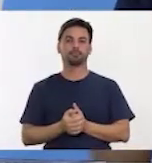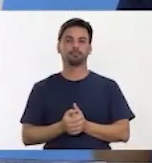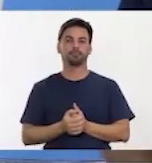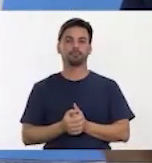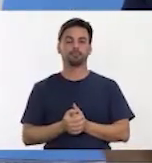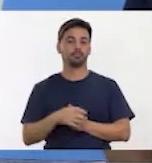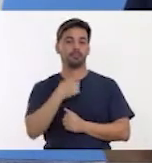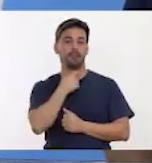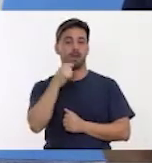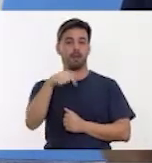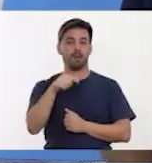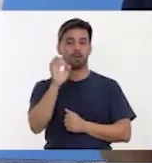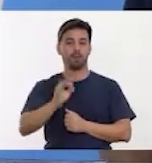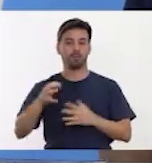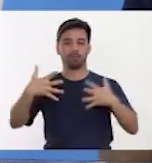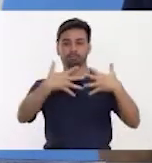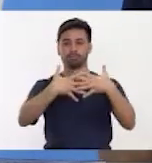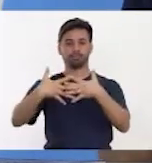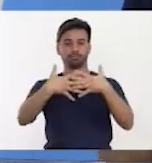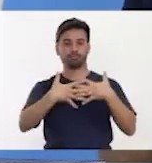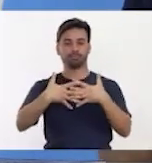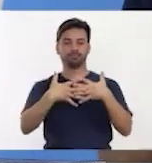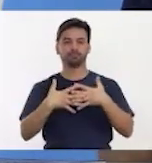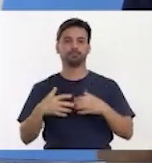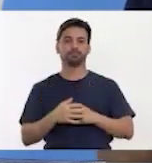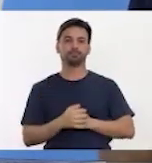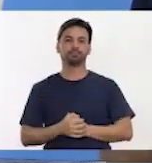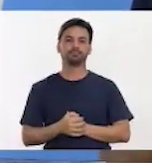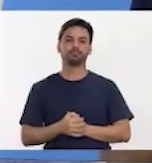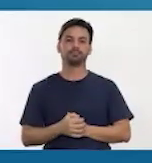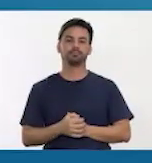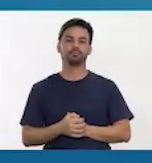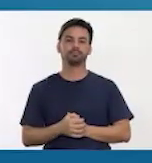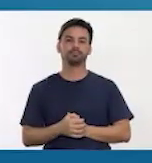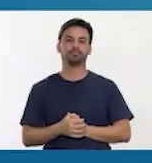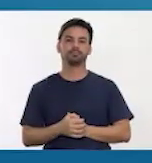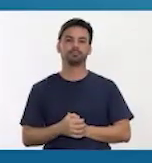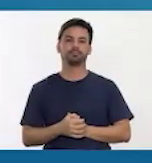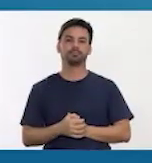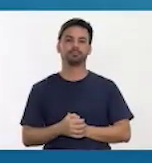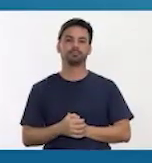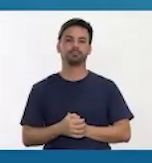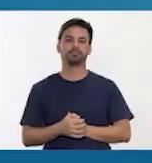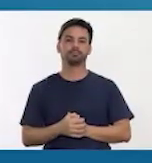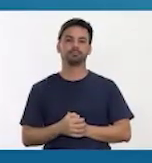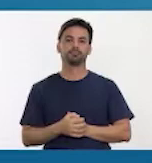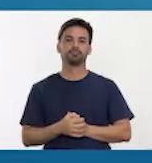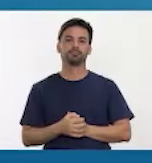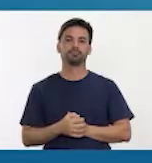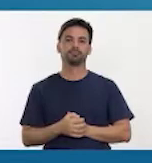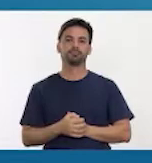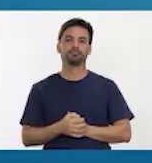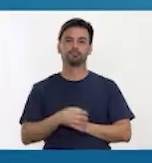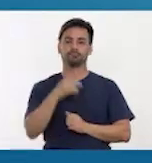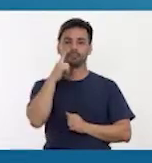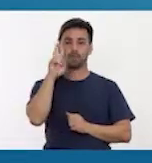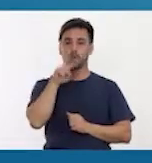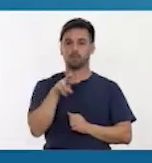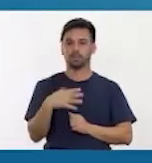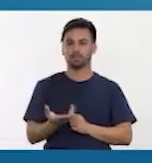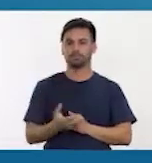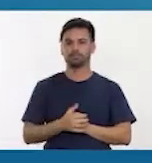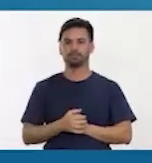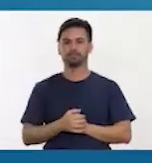a adentrarnos en el caso norteamericano, o más precisamente Estados